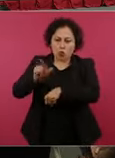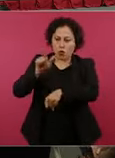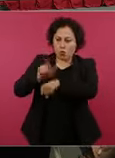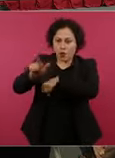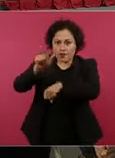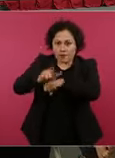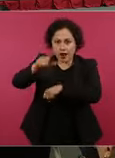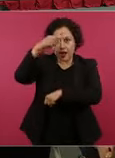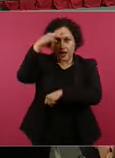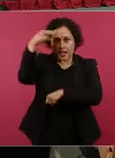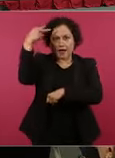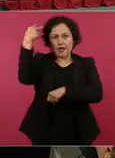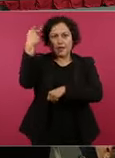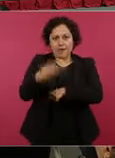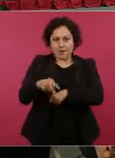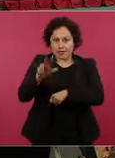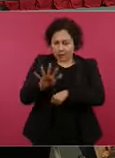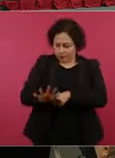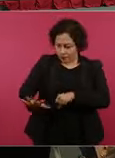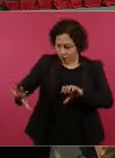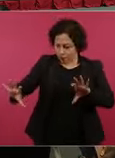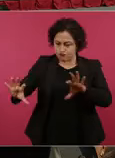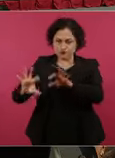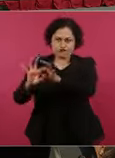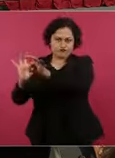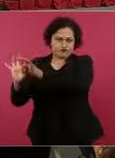toda esta región. Entonces,